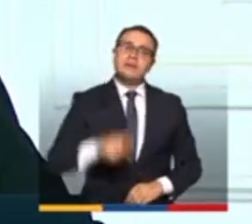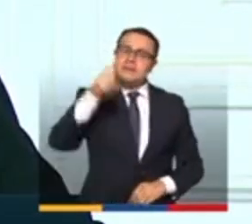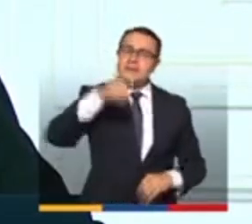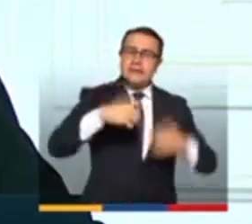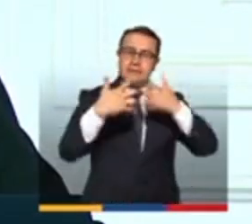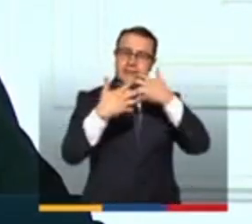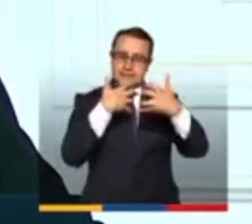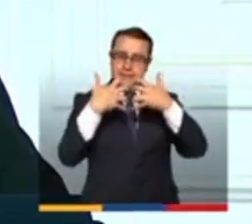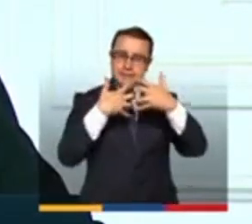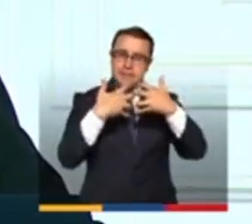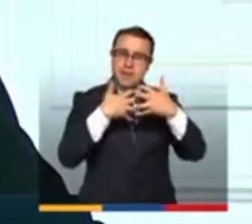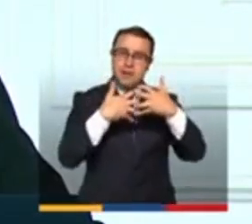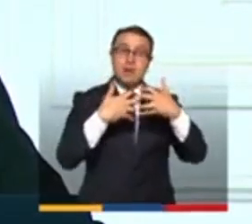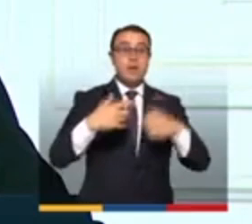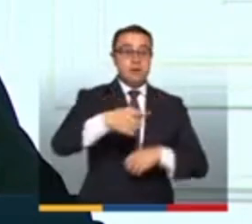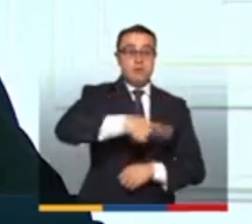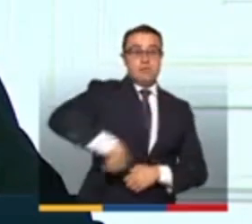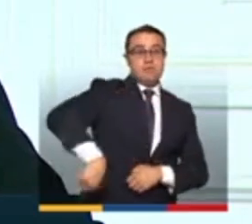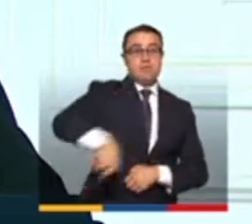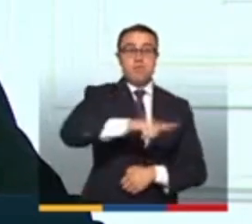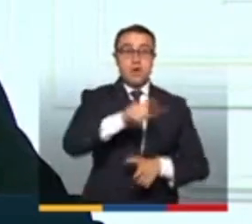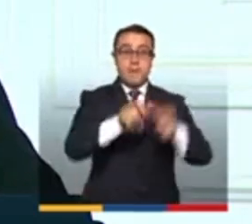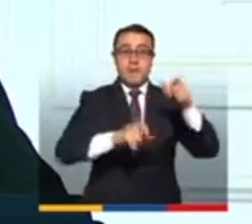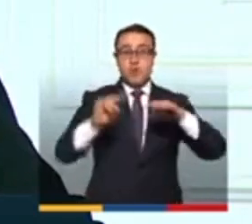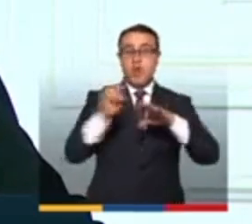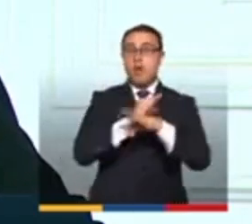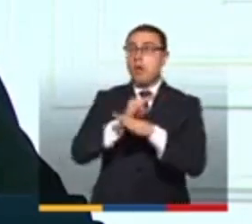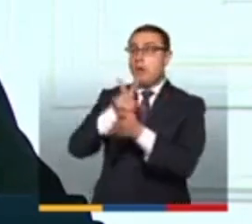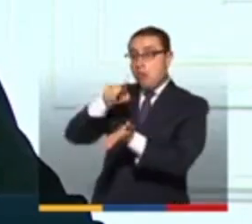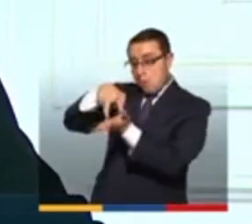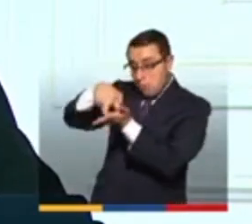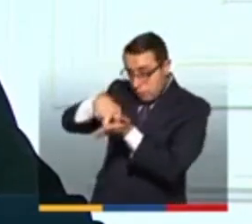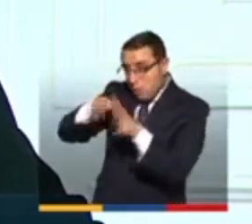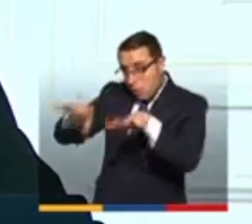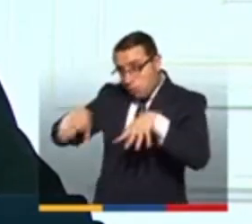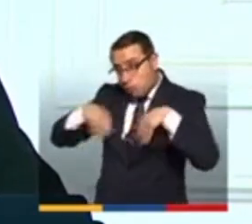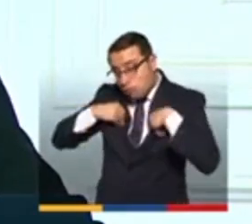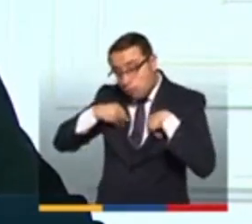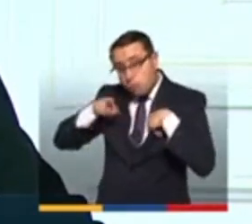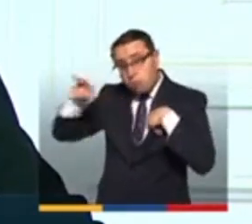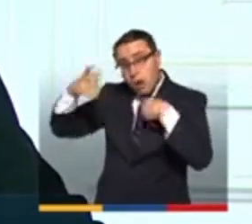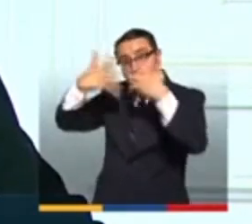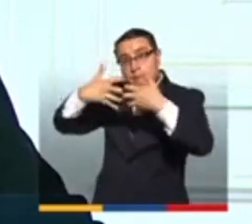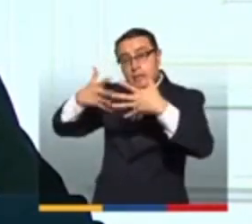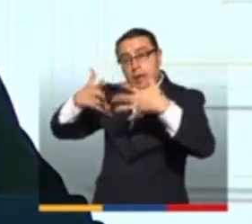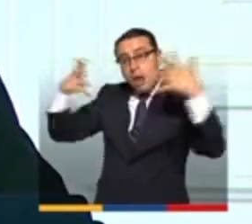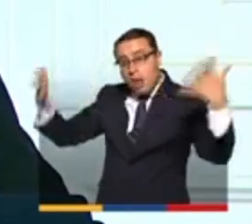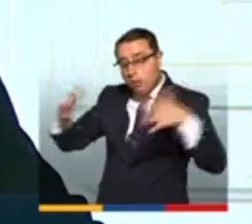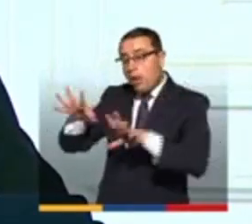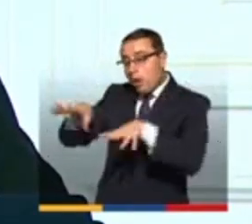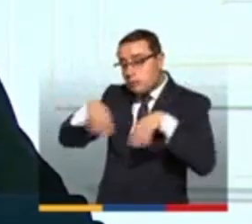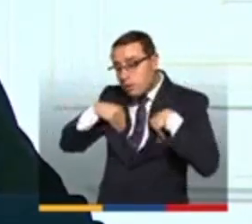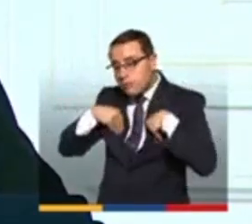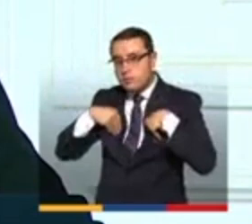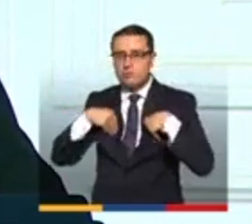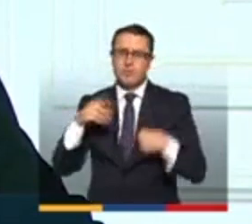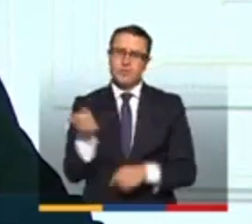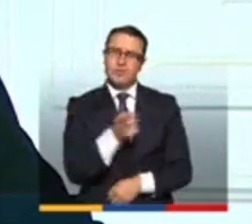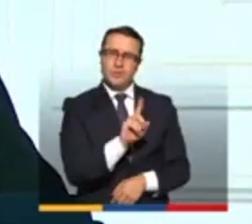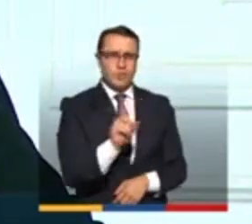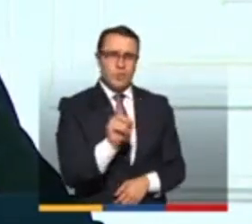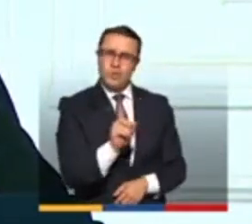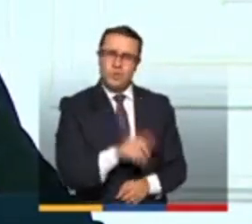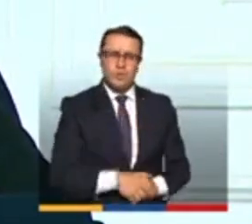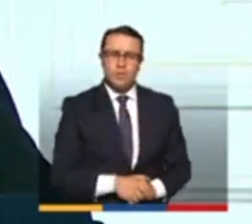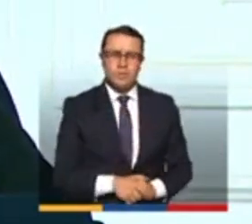donde los usuarios se arrodillan ante el oligopolio, sino que debemos tener un sistema en